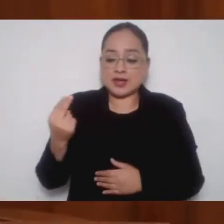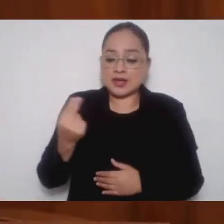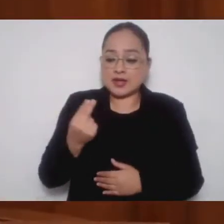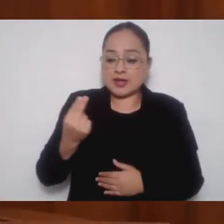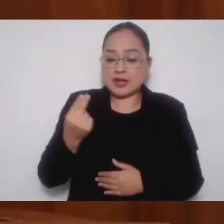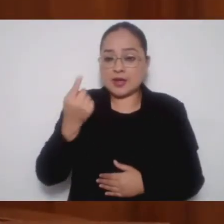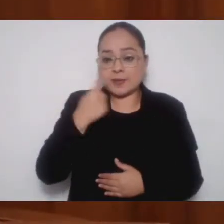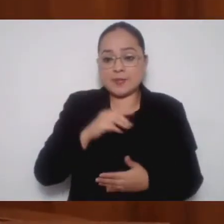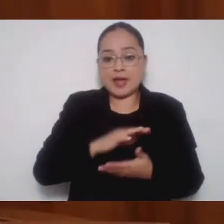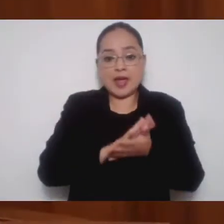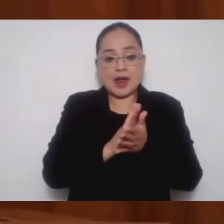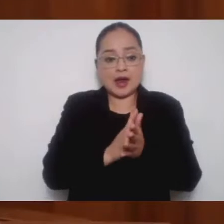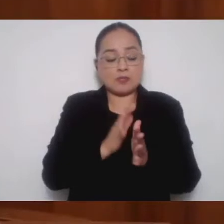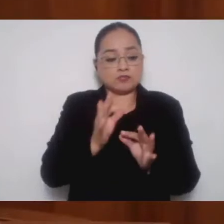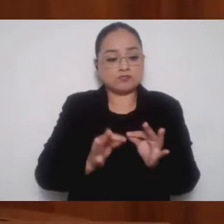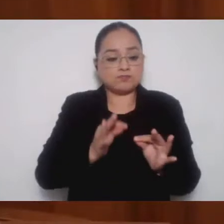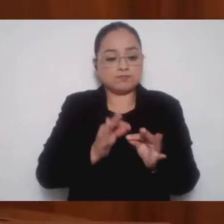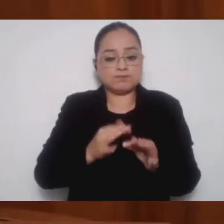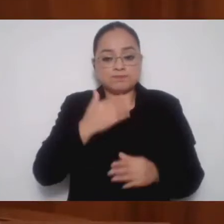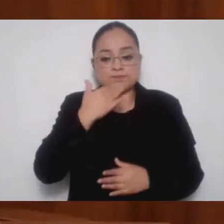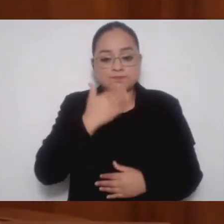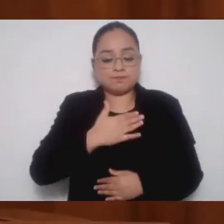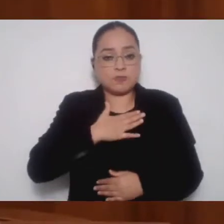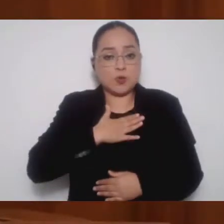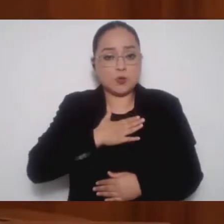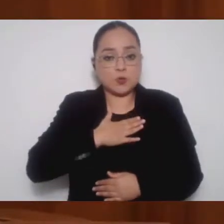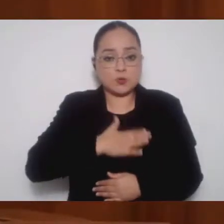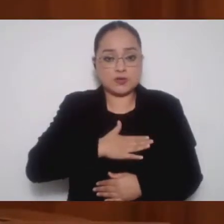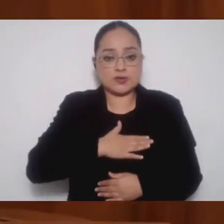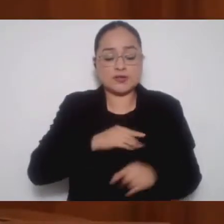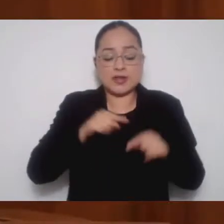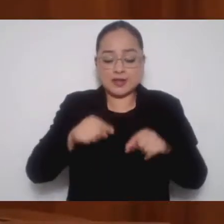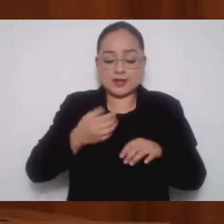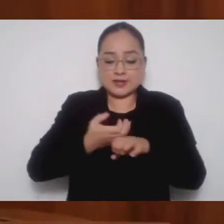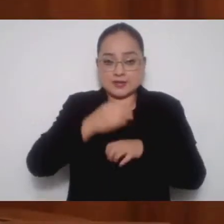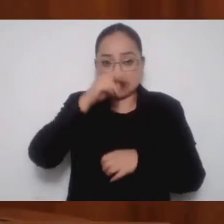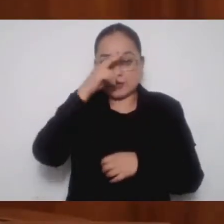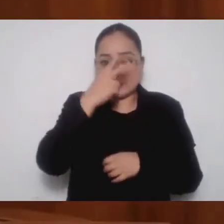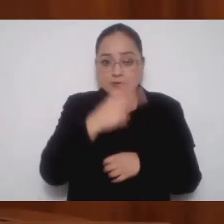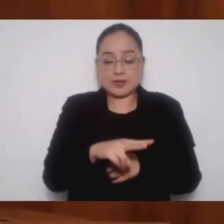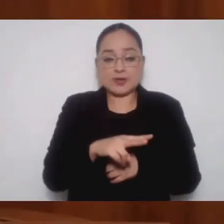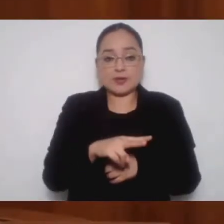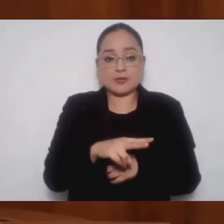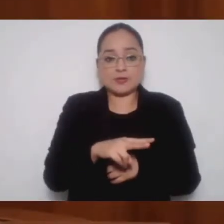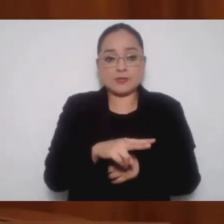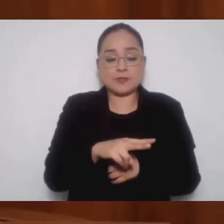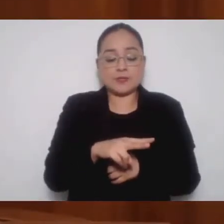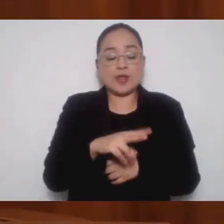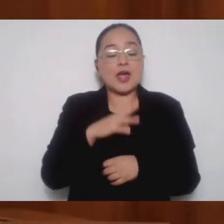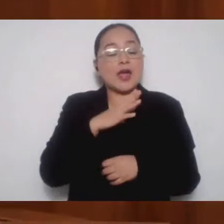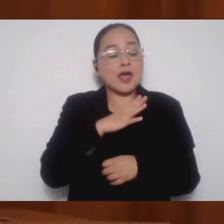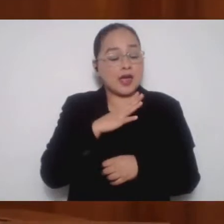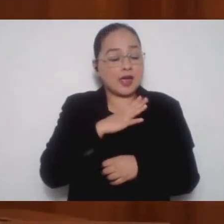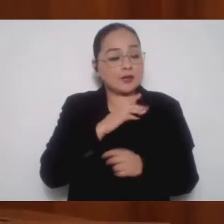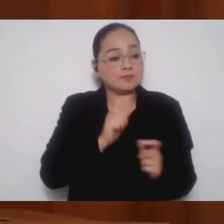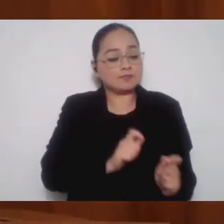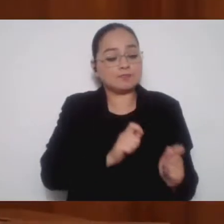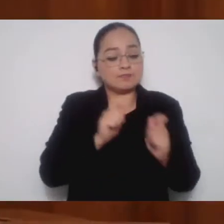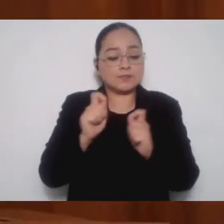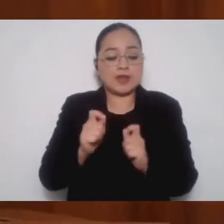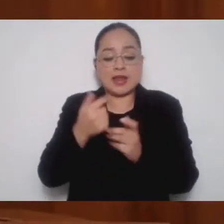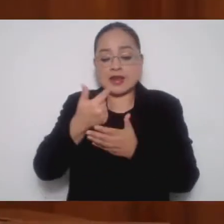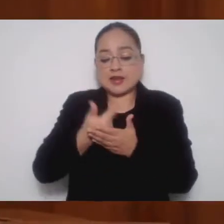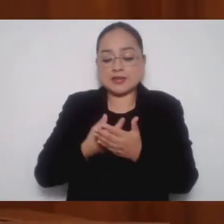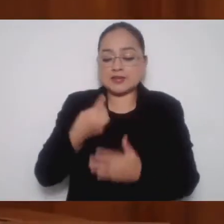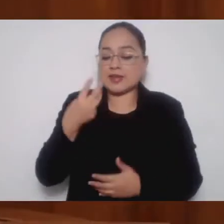para consolidar la correcta impartición de justicia en el Estado de México, se remite